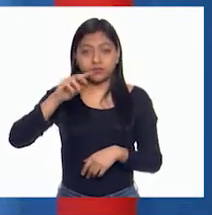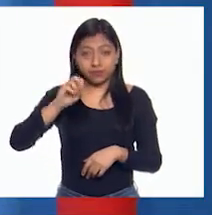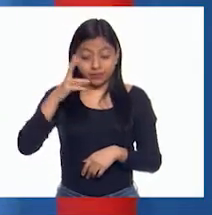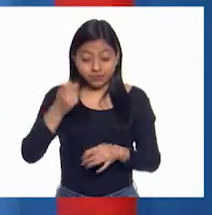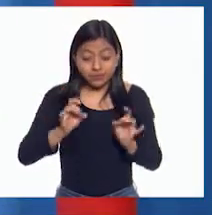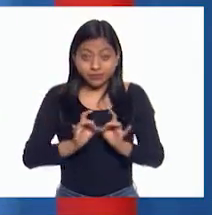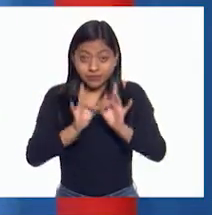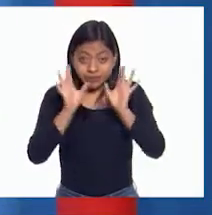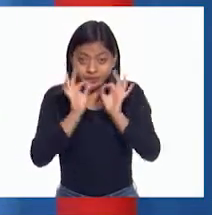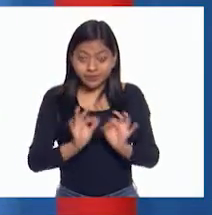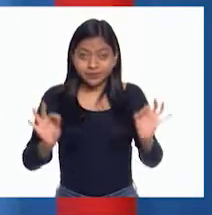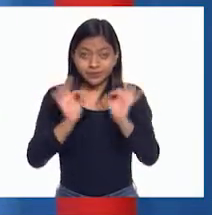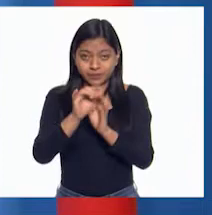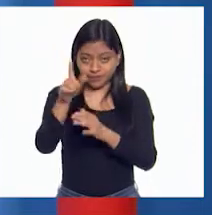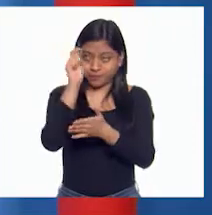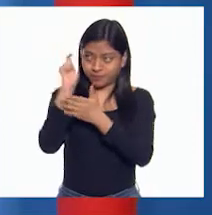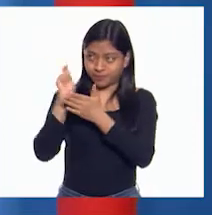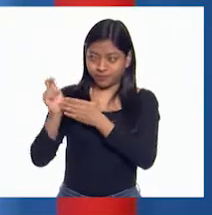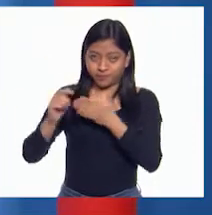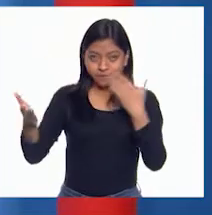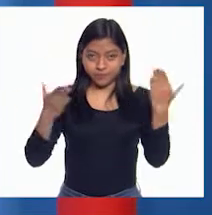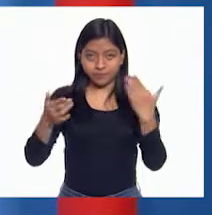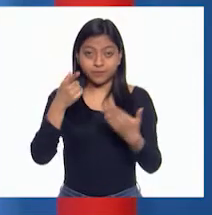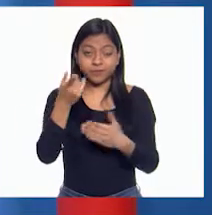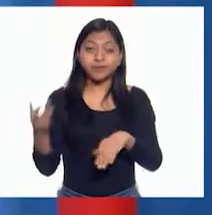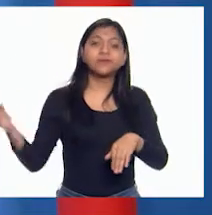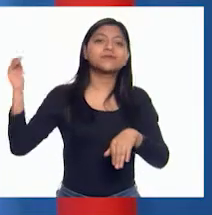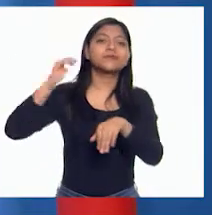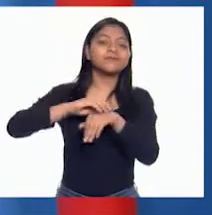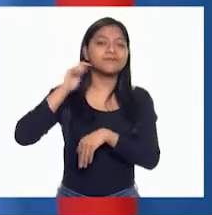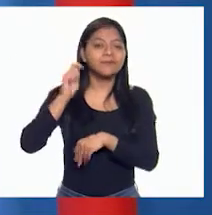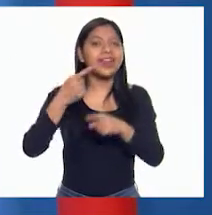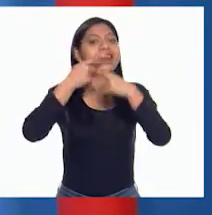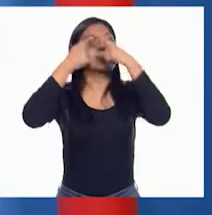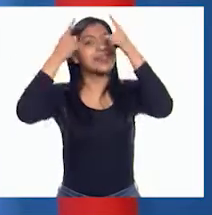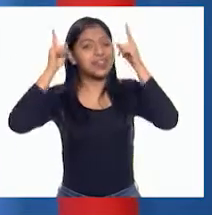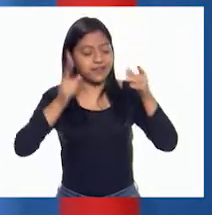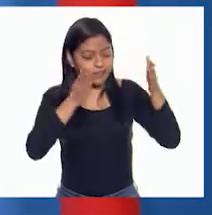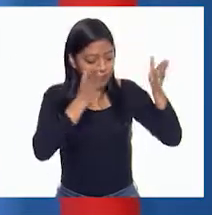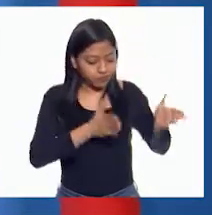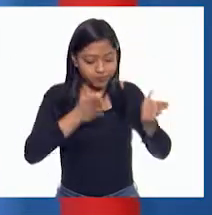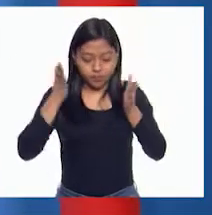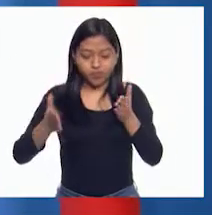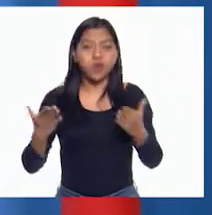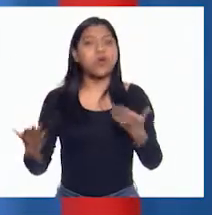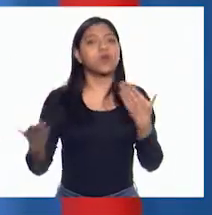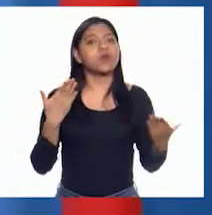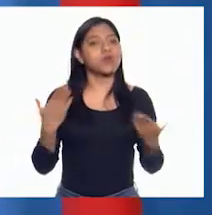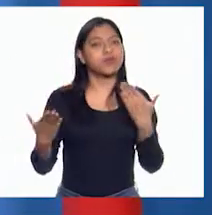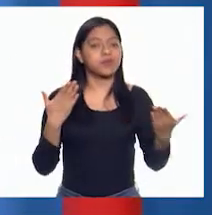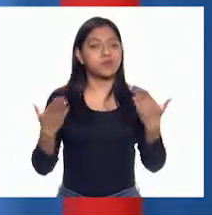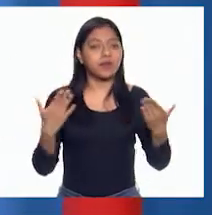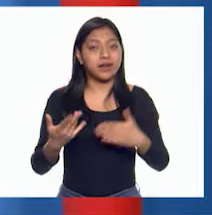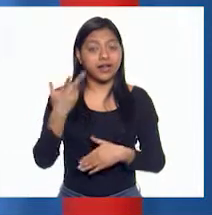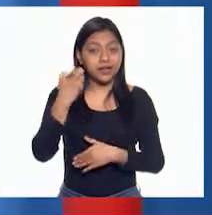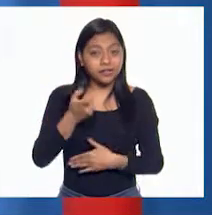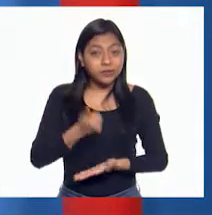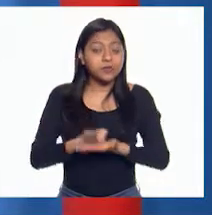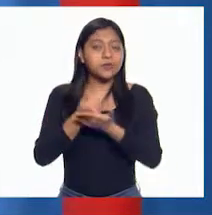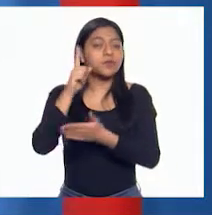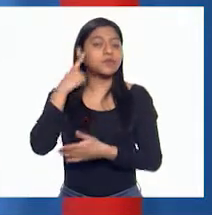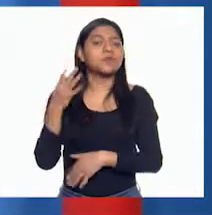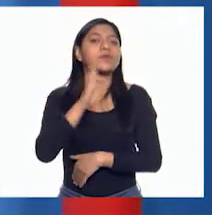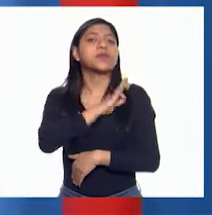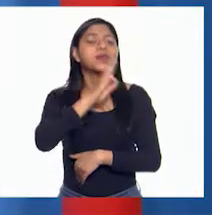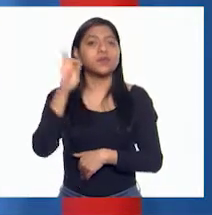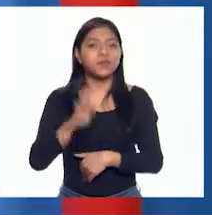anotaremos en nuestro rotafolio y de este modo agregaremos una diferencia más entre ambas épocas que nos permitirá